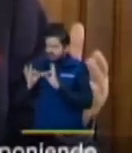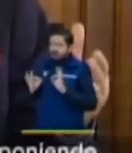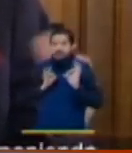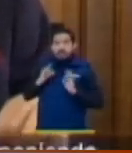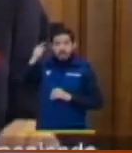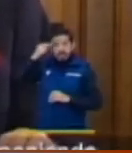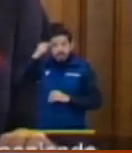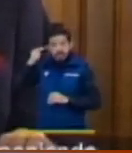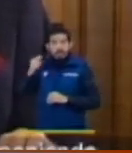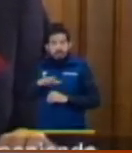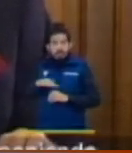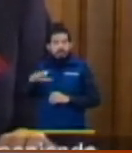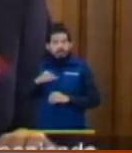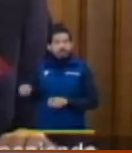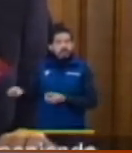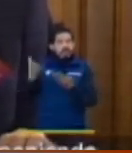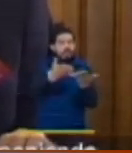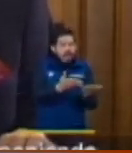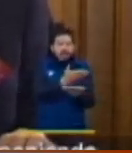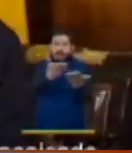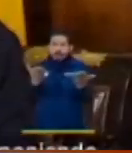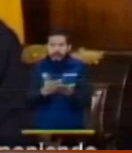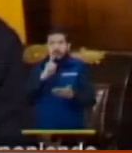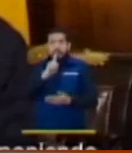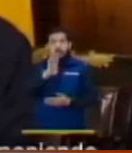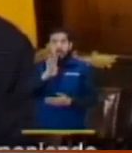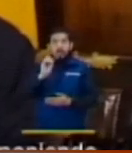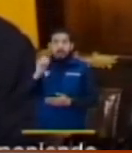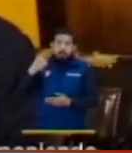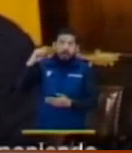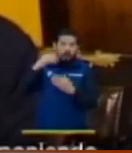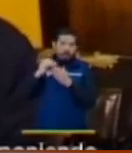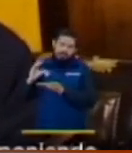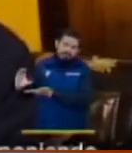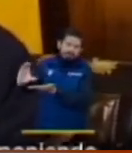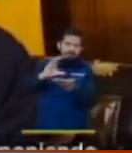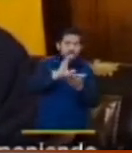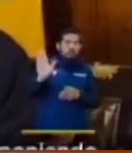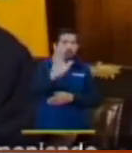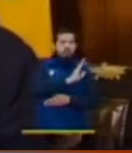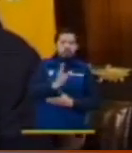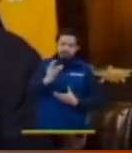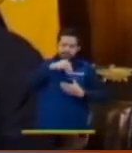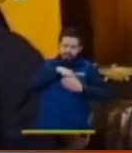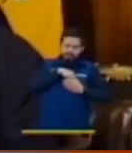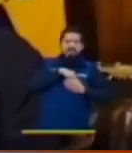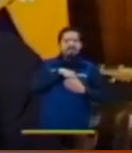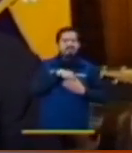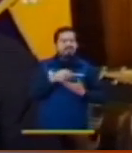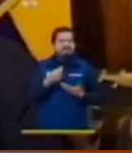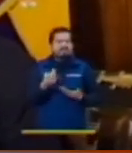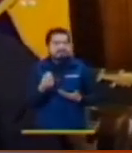acciones, el Estado está poniendo alrededor de 140 millones de dólares en los bolsillos de